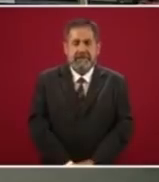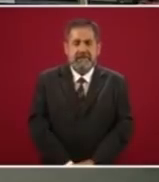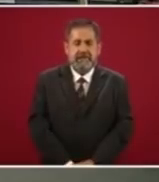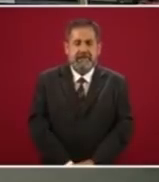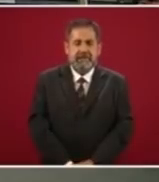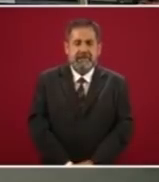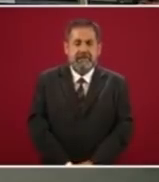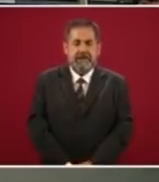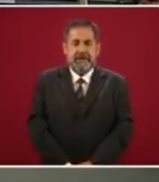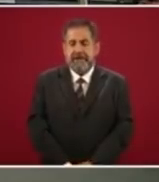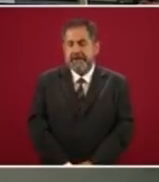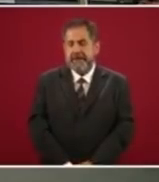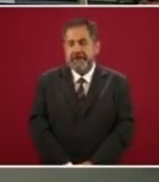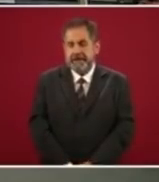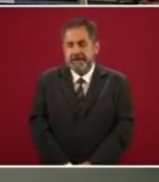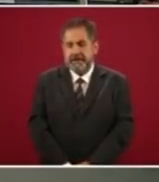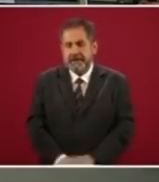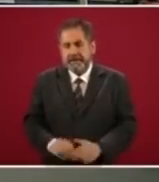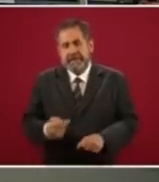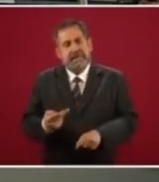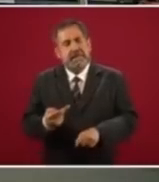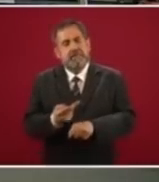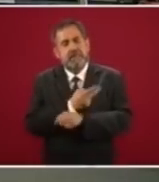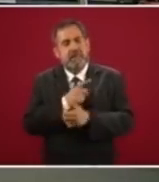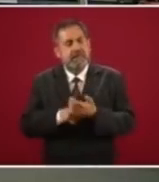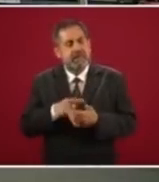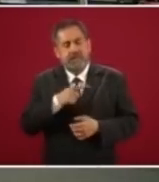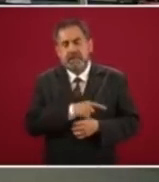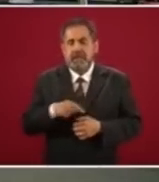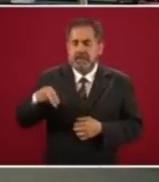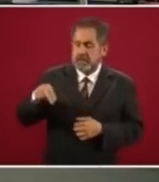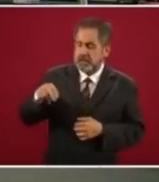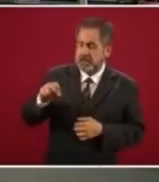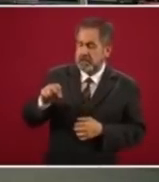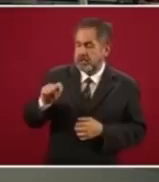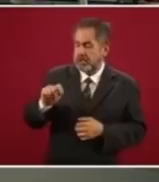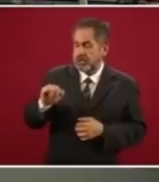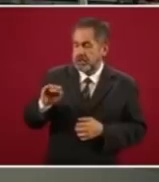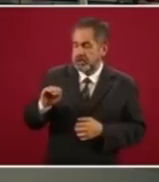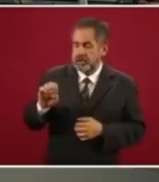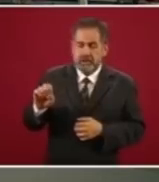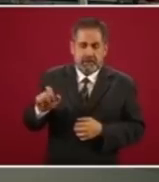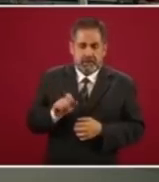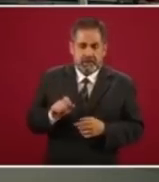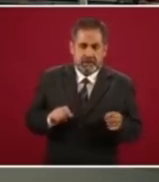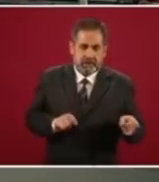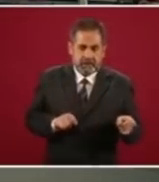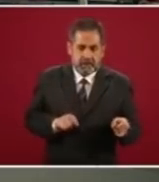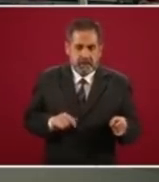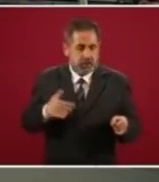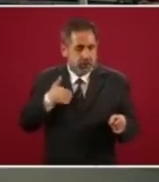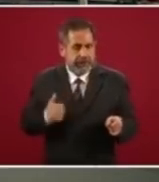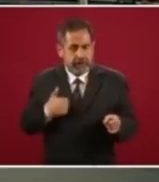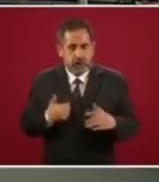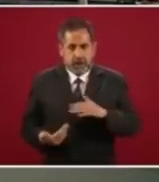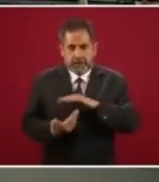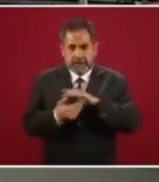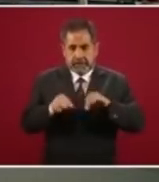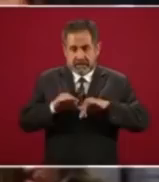¿Qué está pasando en Notimex? Tengo entendido que en la mesa de trabajo